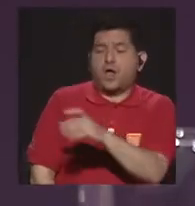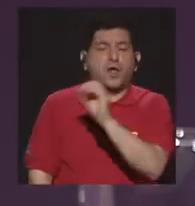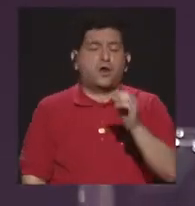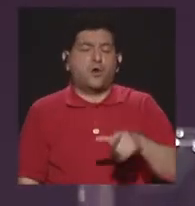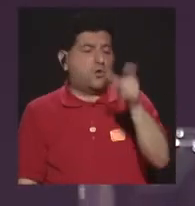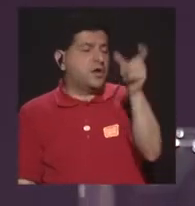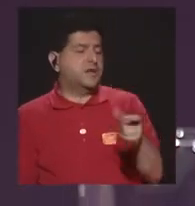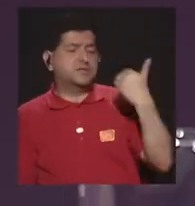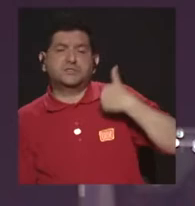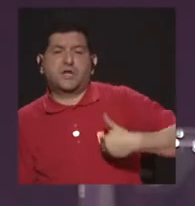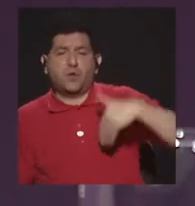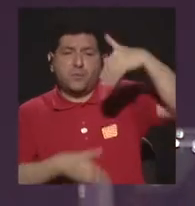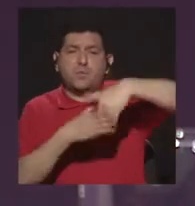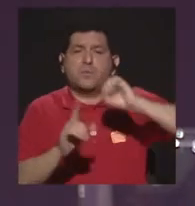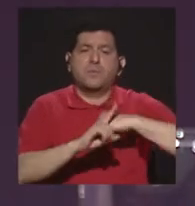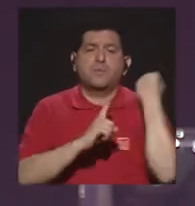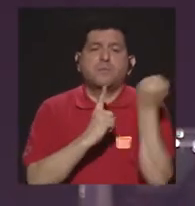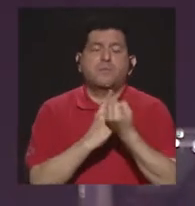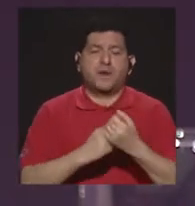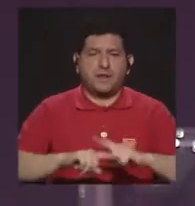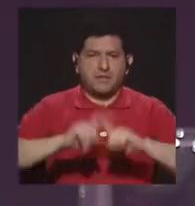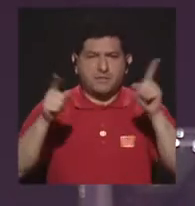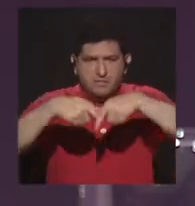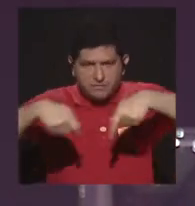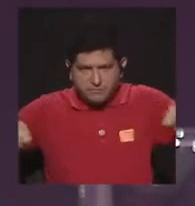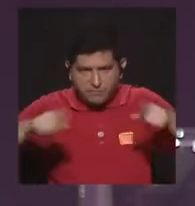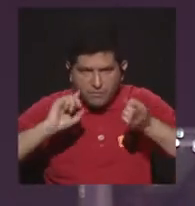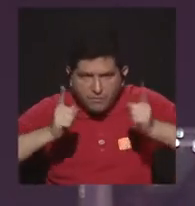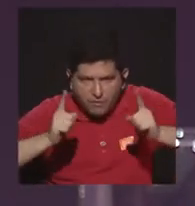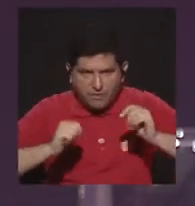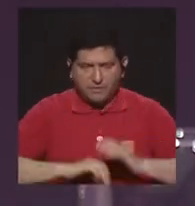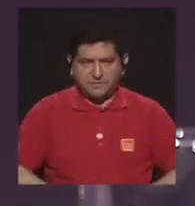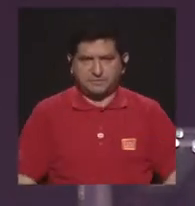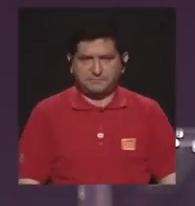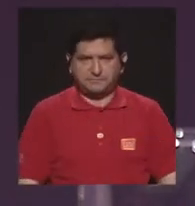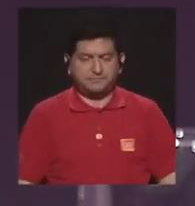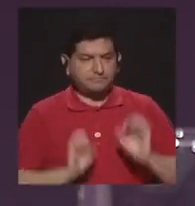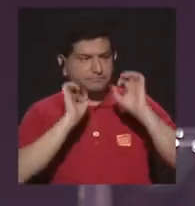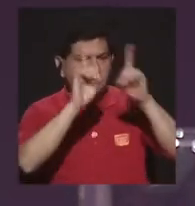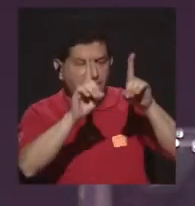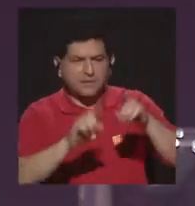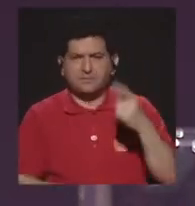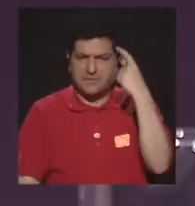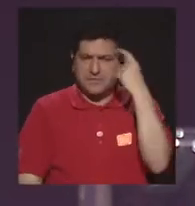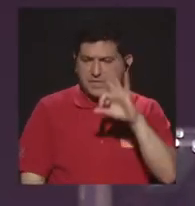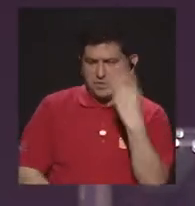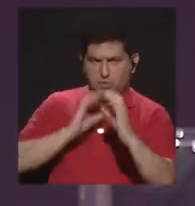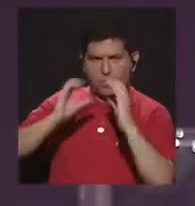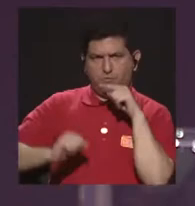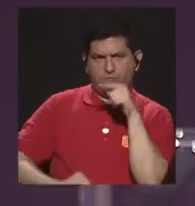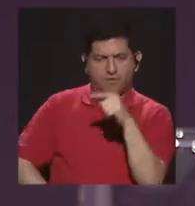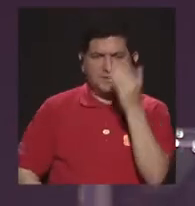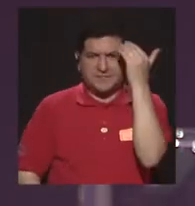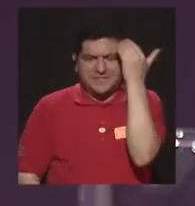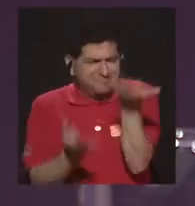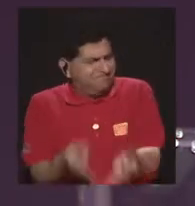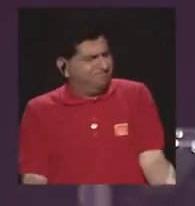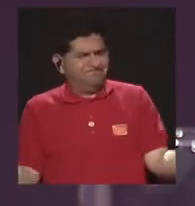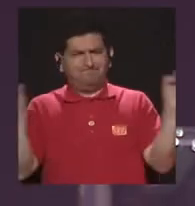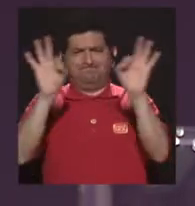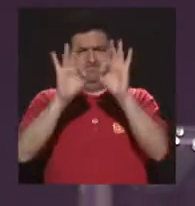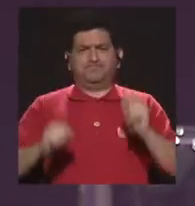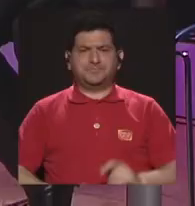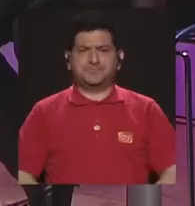en la sociedad. Y otra dimensión tiene que ver con la educación para los medios, que sabemos es